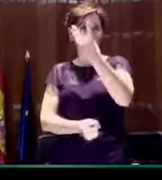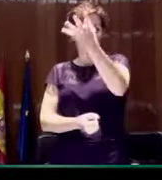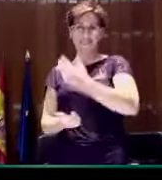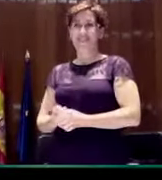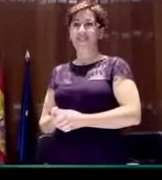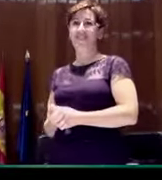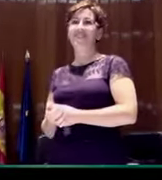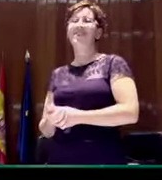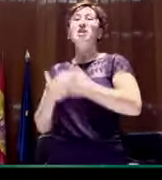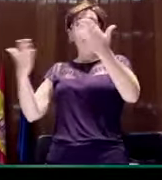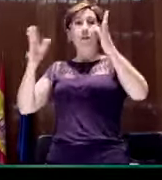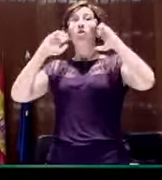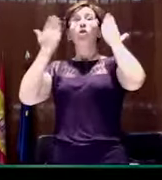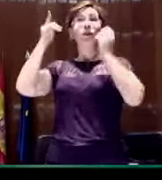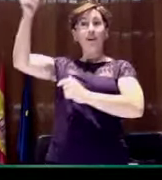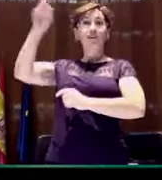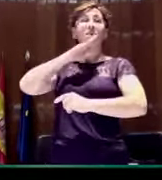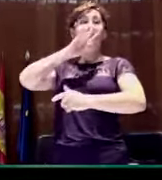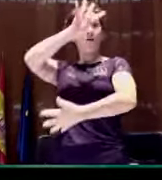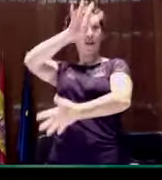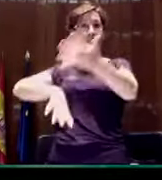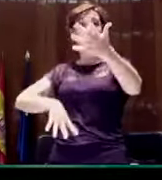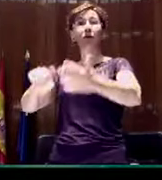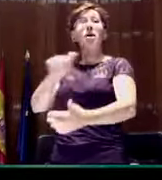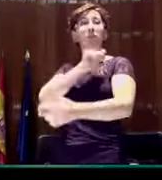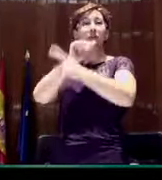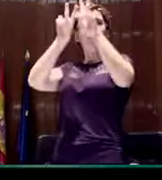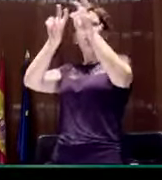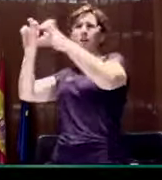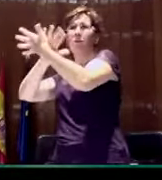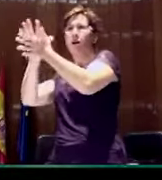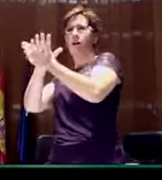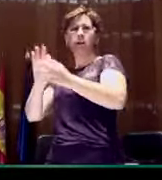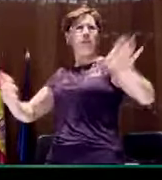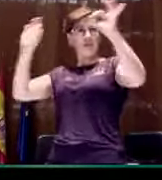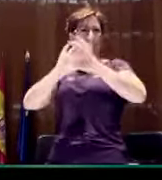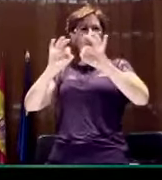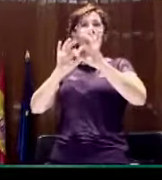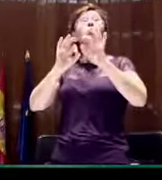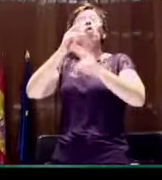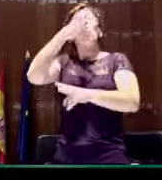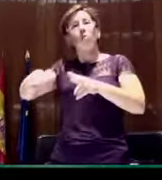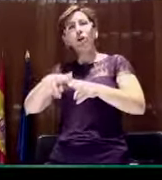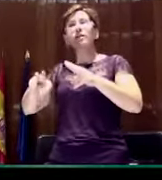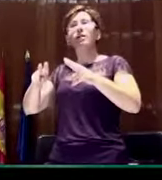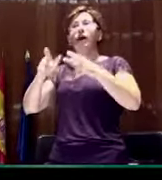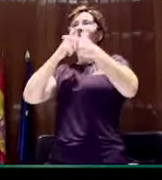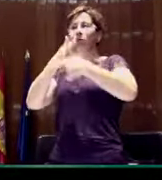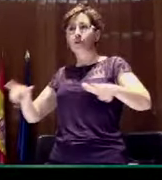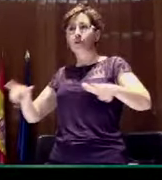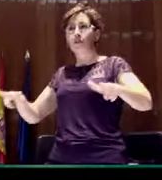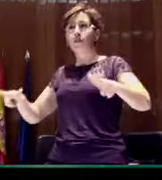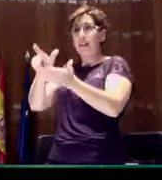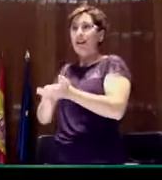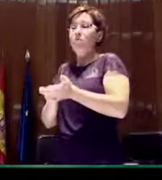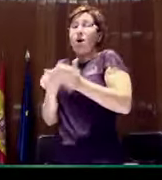en ese congreso organizado en Barcelona no se trató el tema de las lenguas de signos, pero sí la política lingüística de las lenguas minoritarias. Voy a